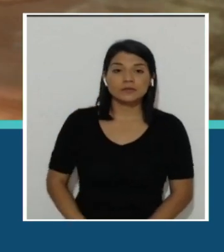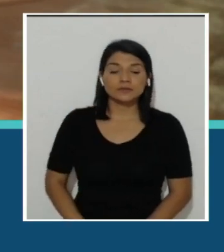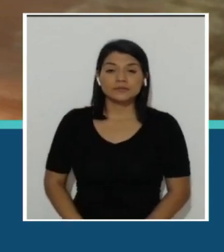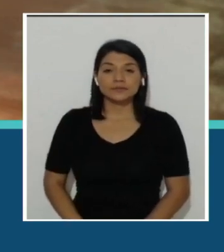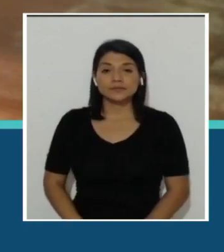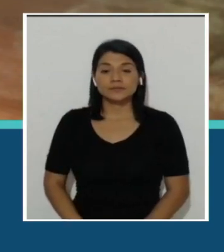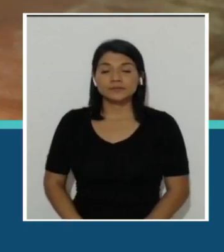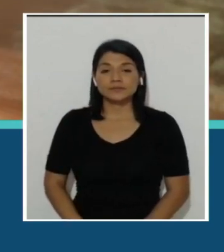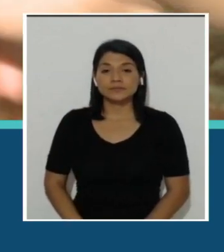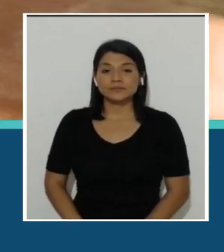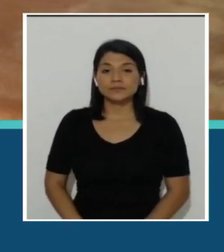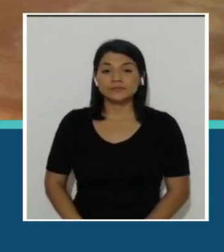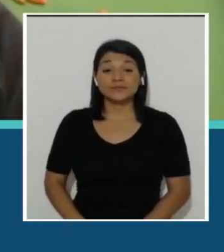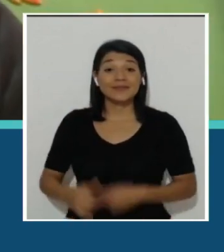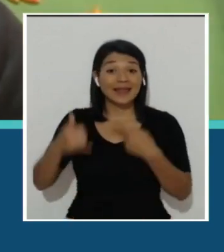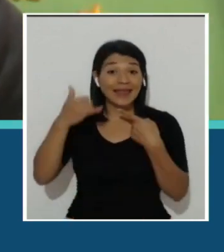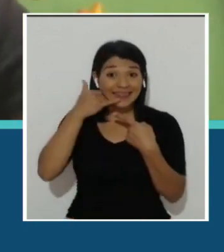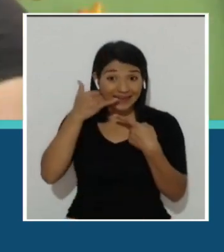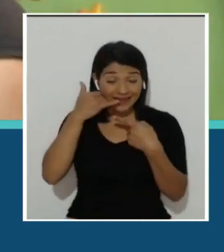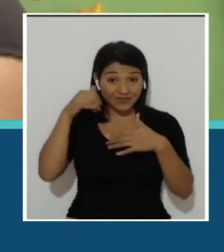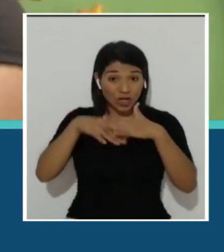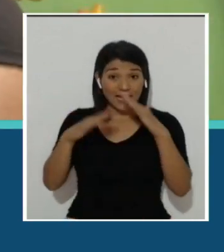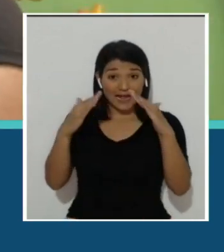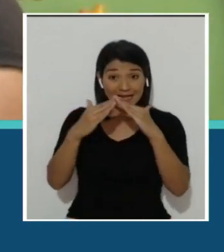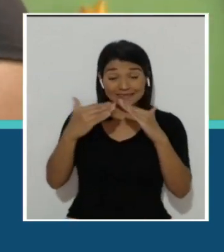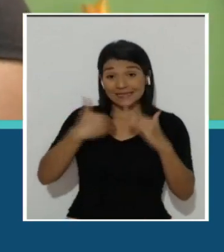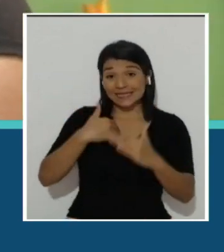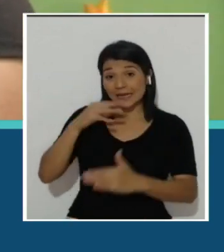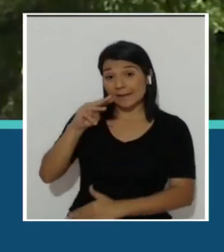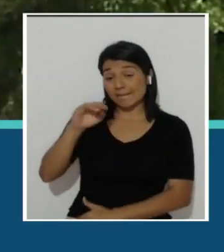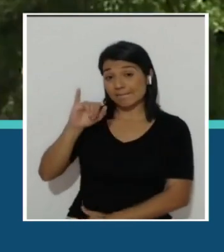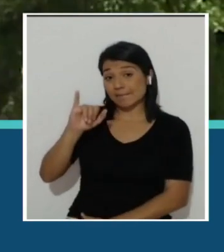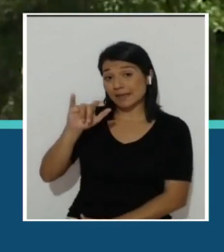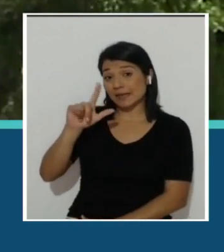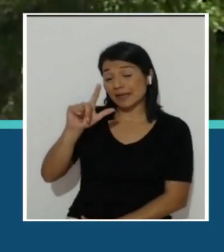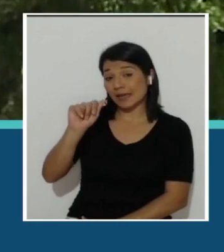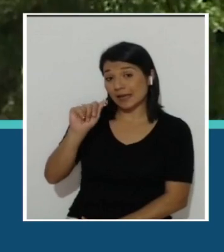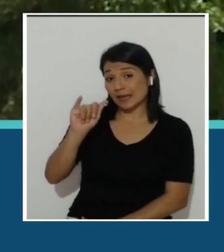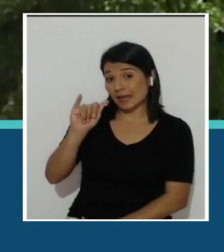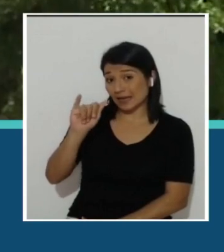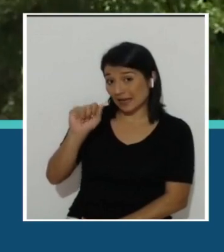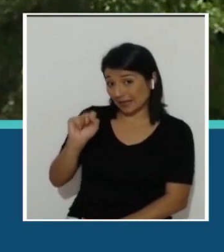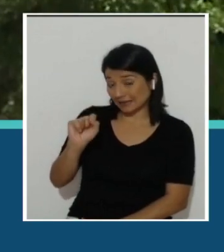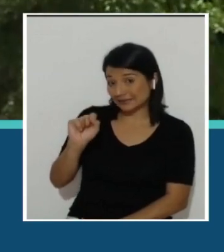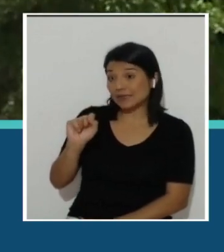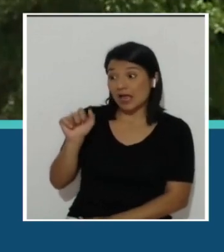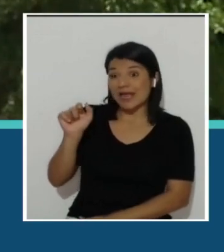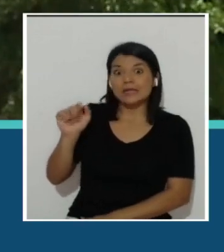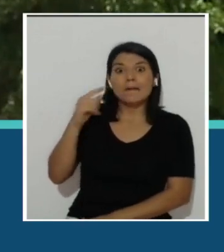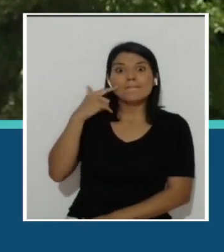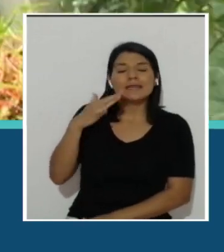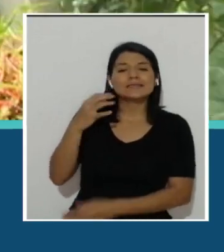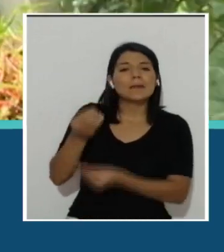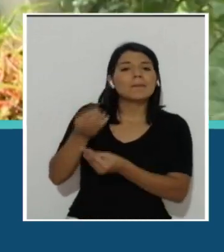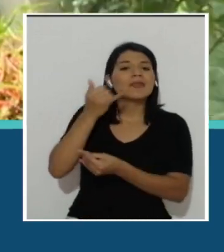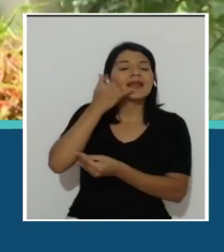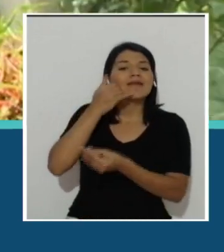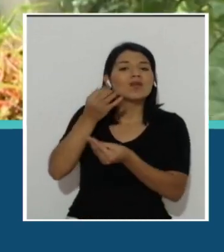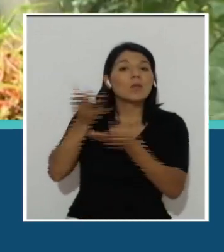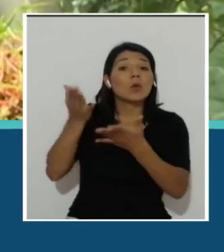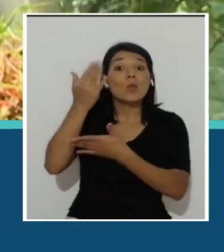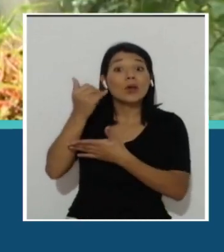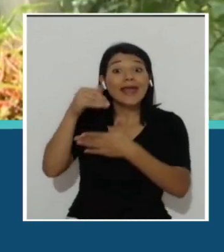El teléfono en la casa de Doña Milais funciona en muchas ocasiones como público, pues en la comunidad de Vergel, en Cañas, Guanacaste, se